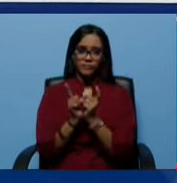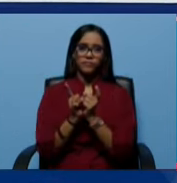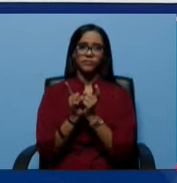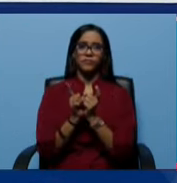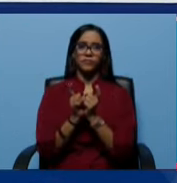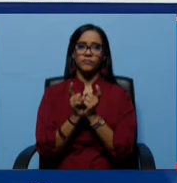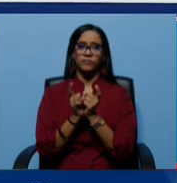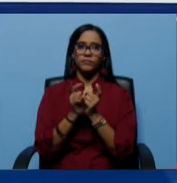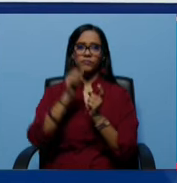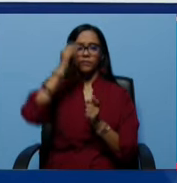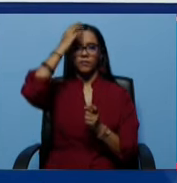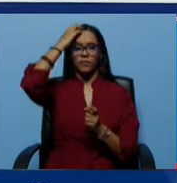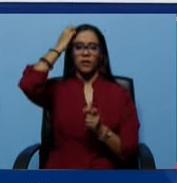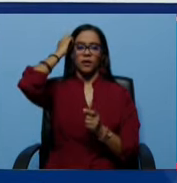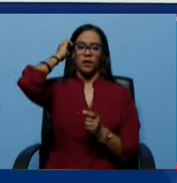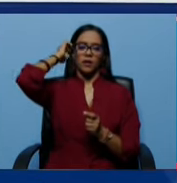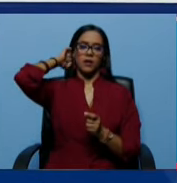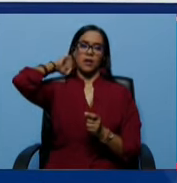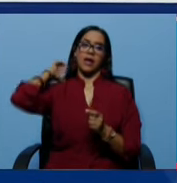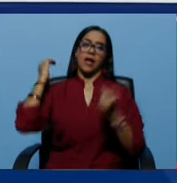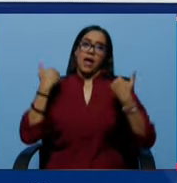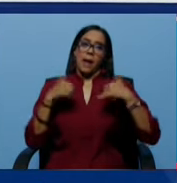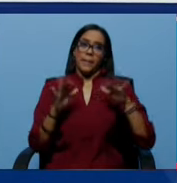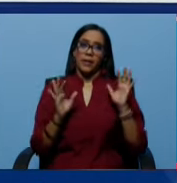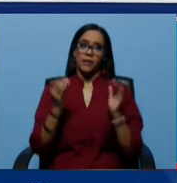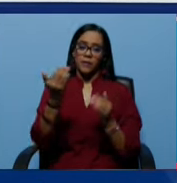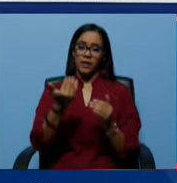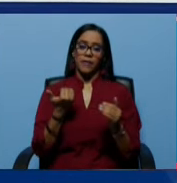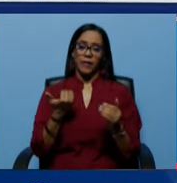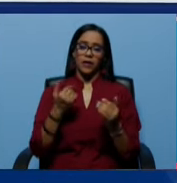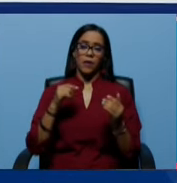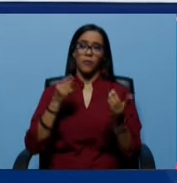A menos que vengan unos extraterrestres, pues.